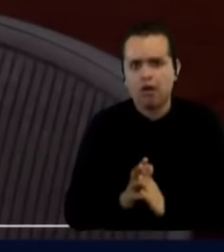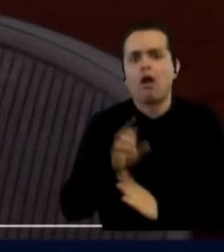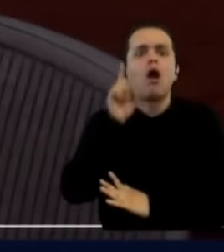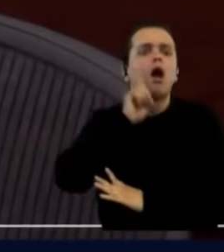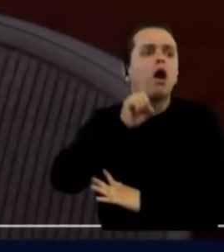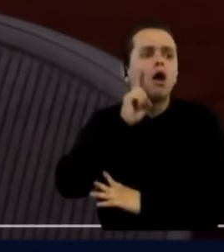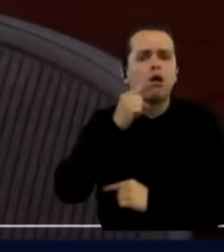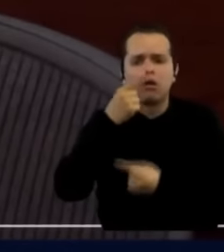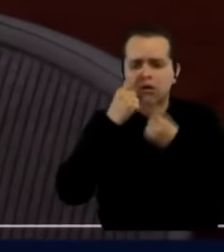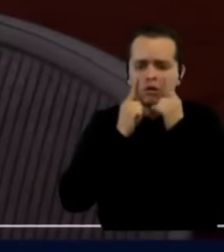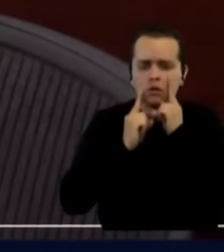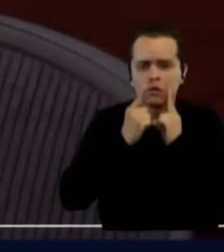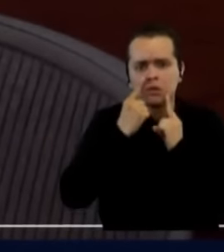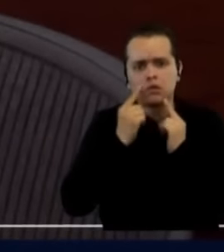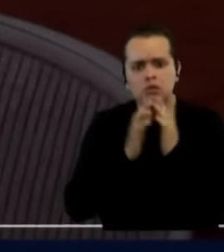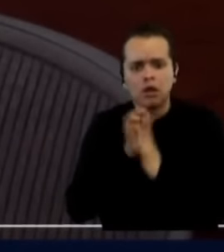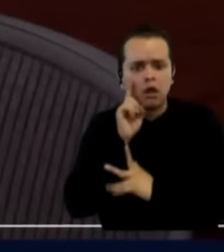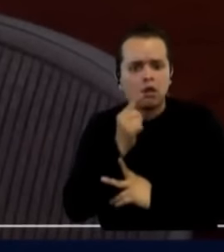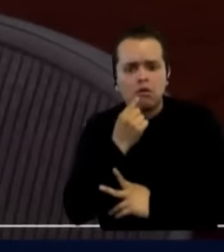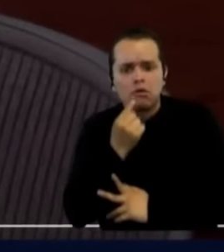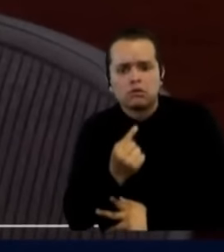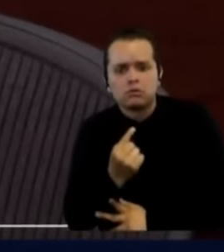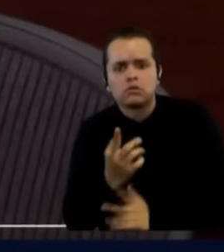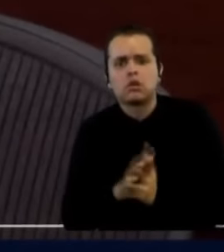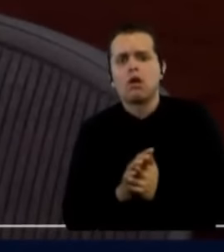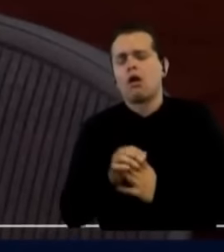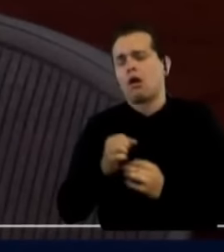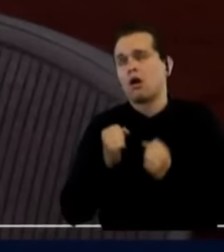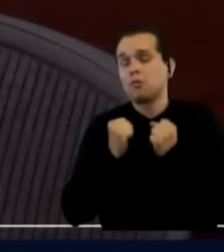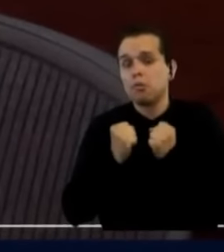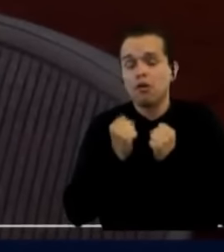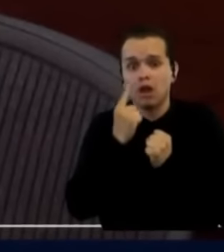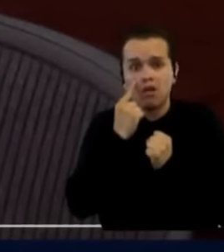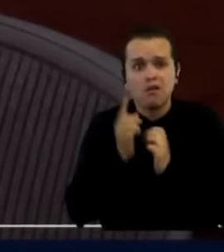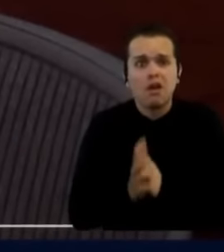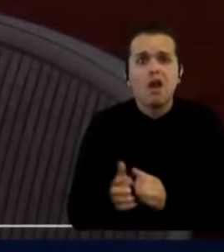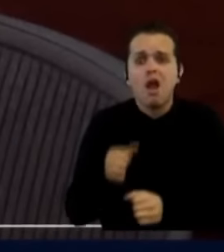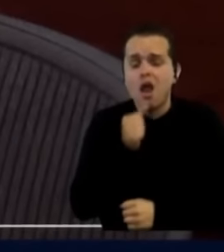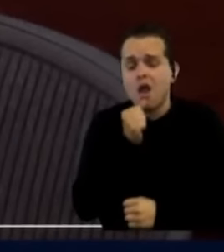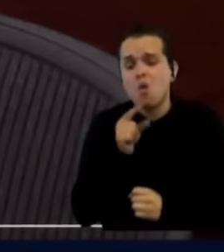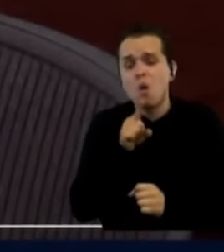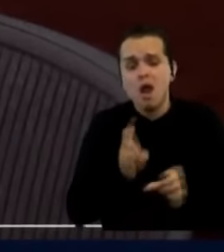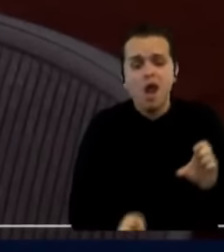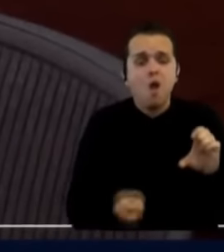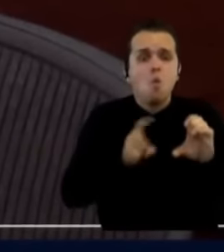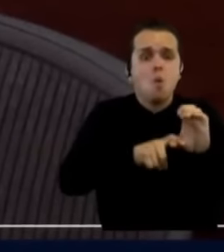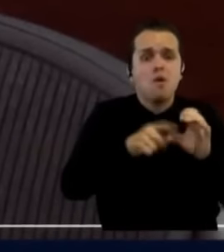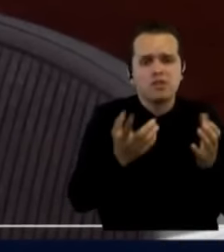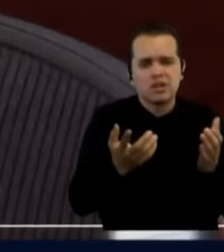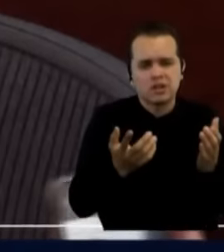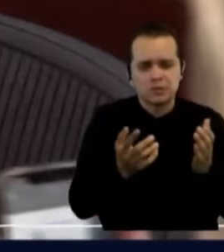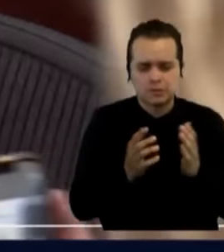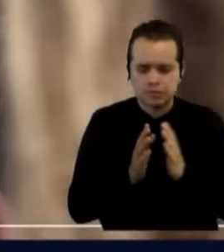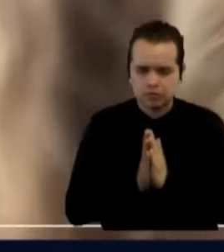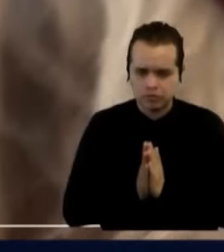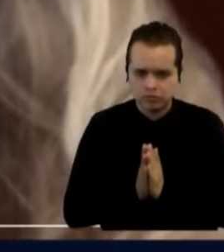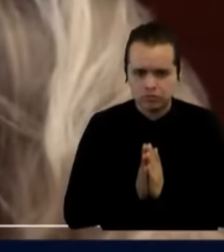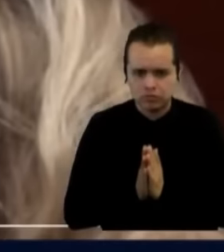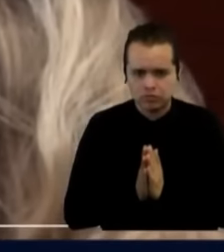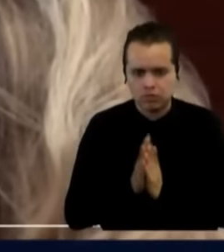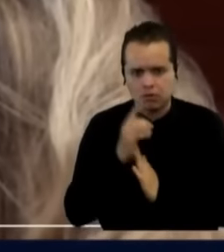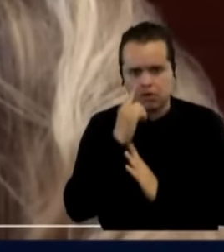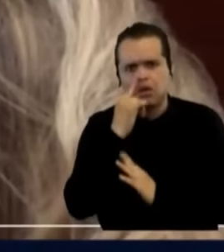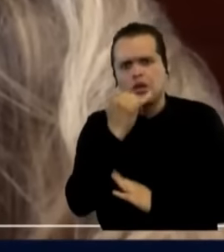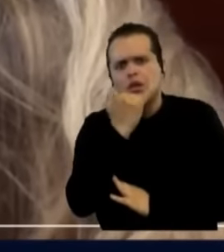mentiroso llanto de quienes decían que por fin llegaba agua a La Guajira! ¿Y